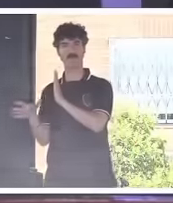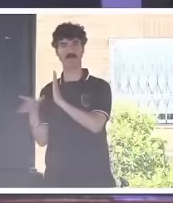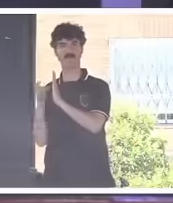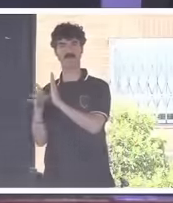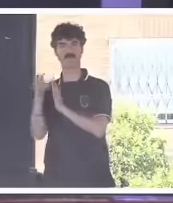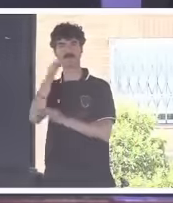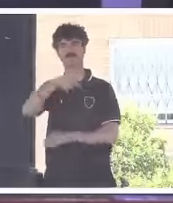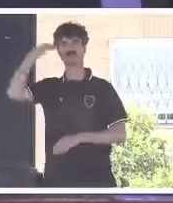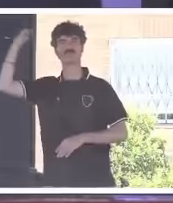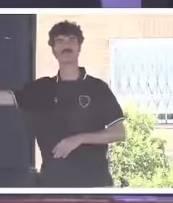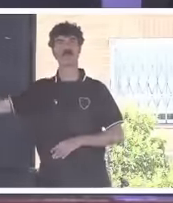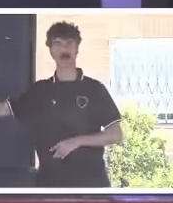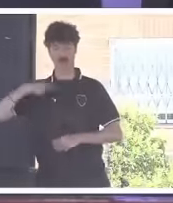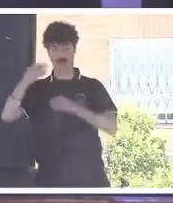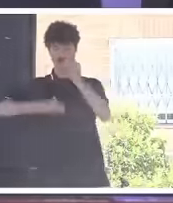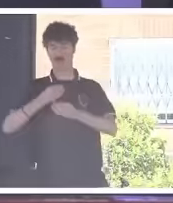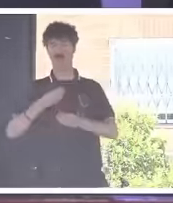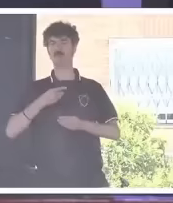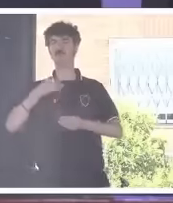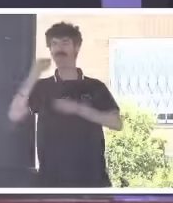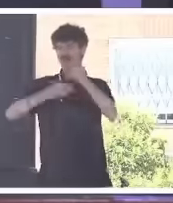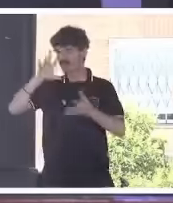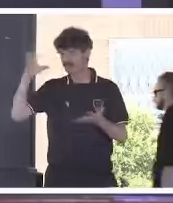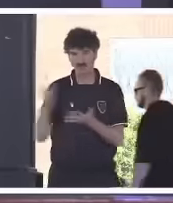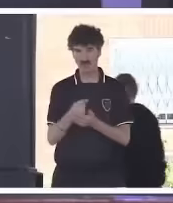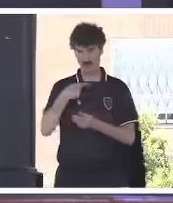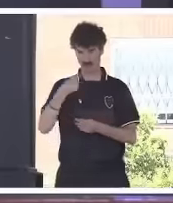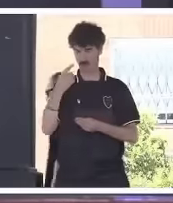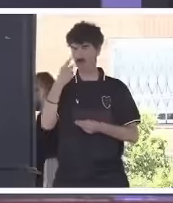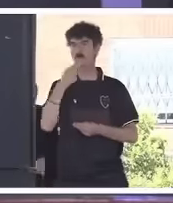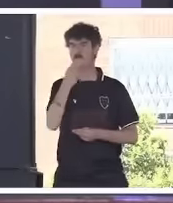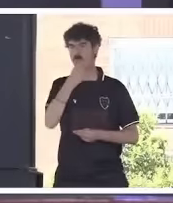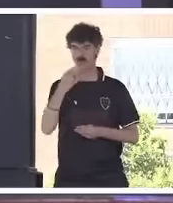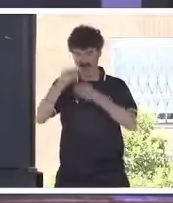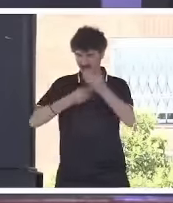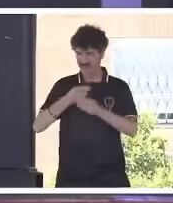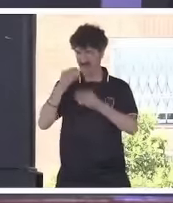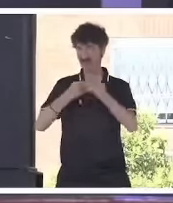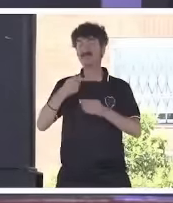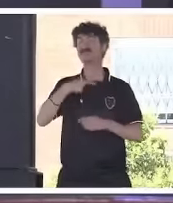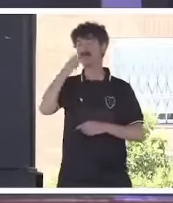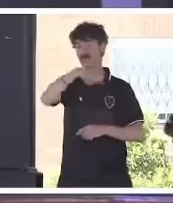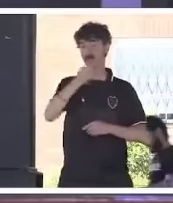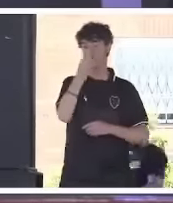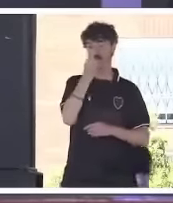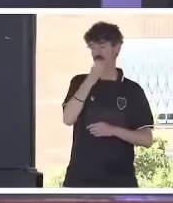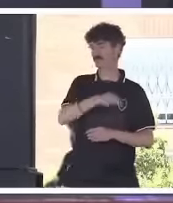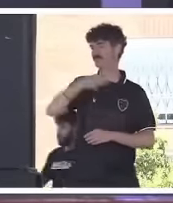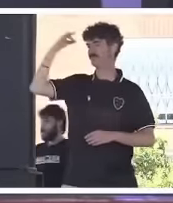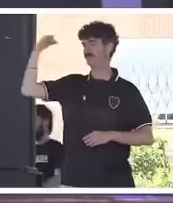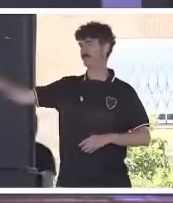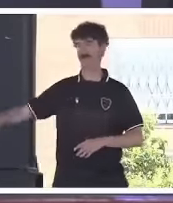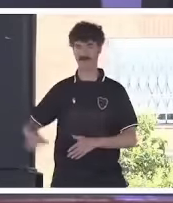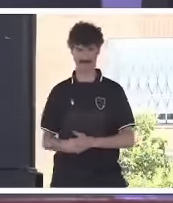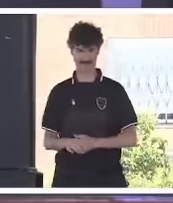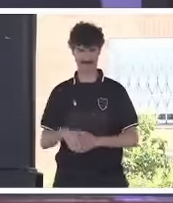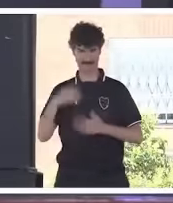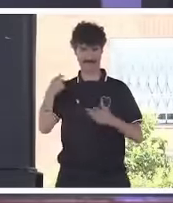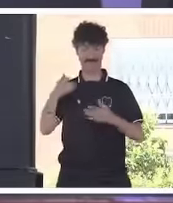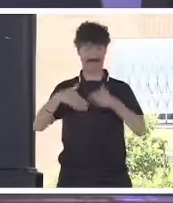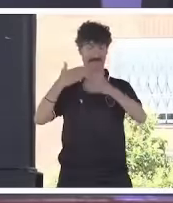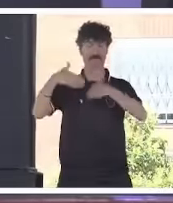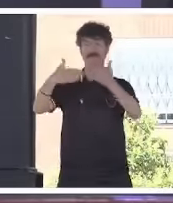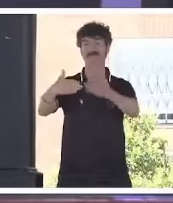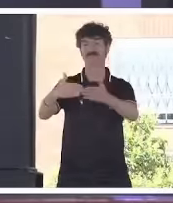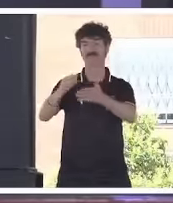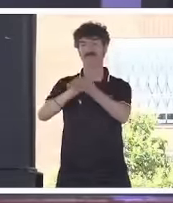gobierno porque hicimos lo que había que hacer e hicimos lo que nos comprometimos a hacer cuando la gente nos votó. Y eso tuvo como consecuencia que